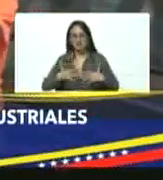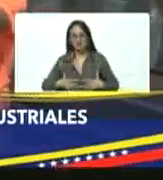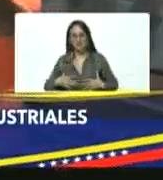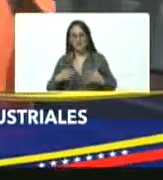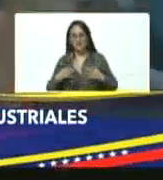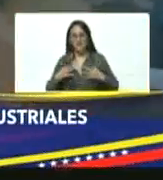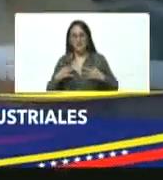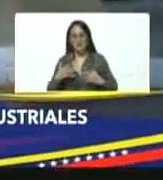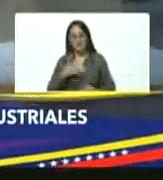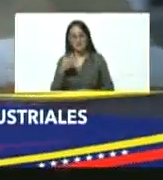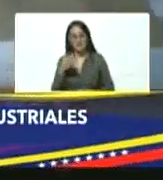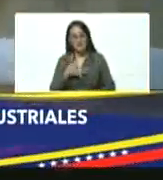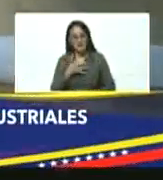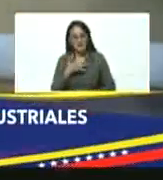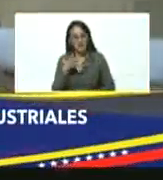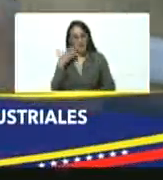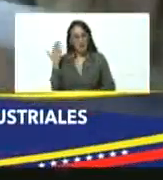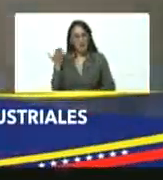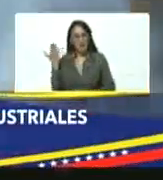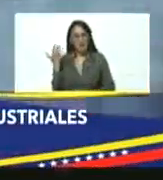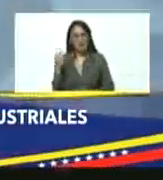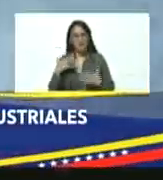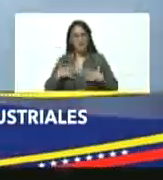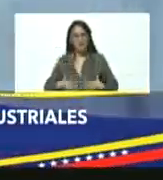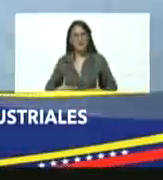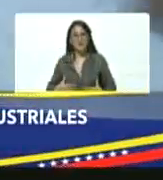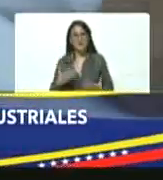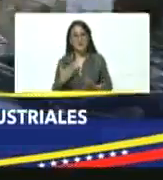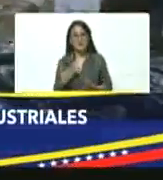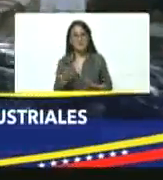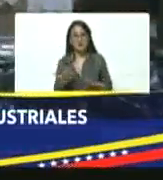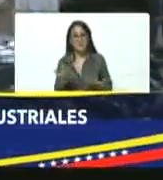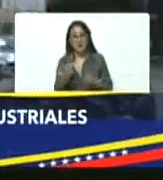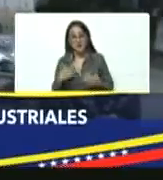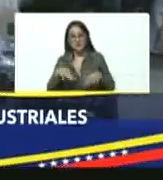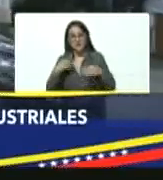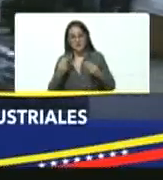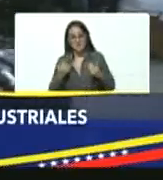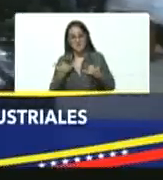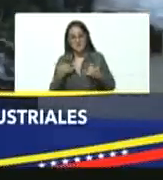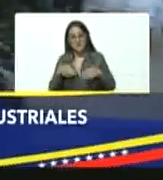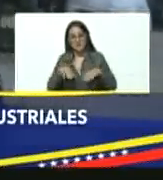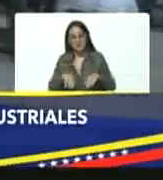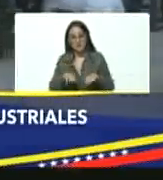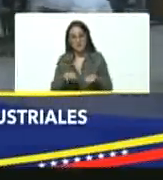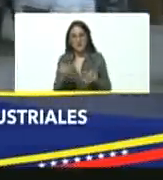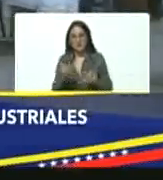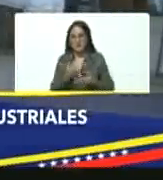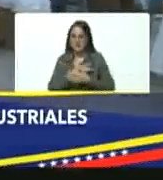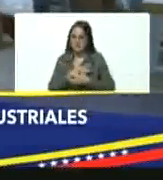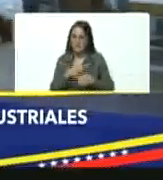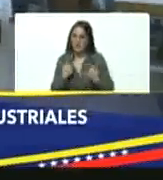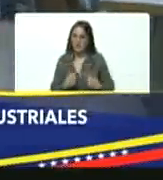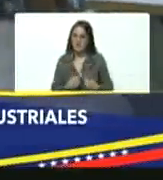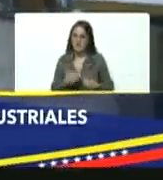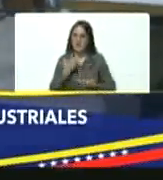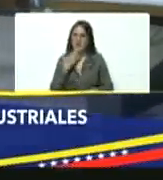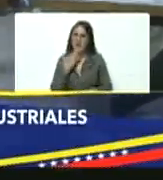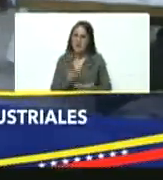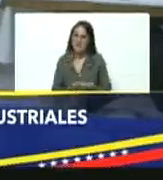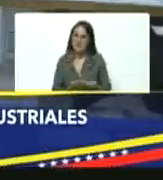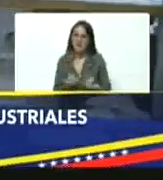y sentirme orgullosa que esos uniformes han pasado por nuestras manos. De verdad, de todo corazón, gracias por tanto